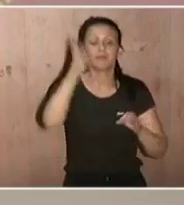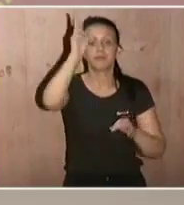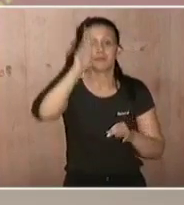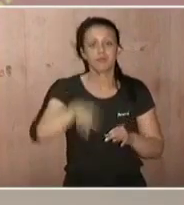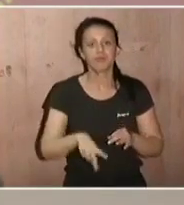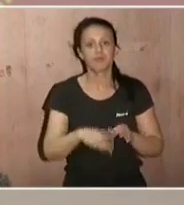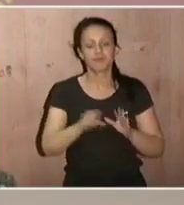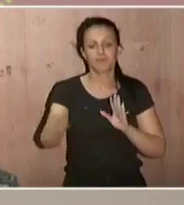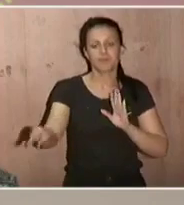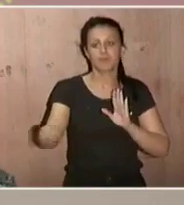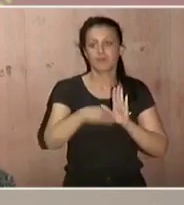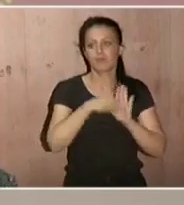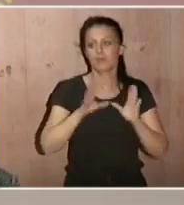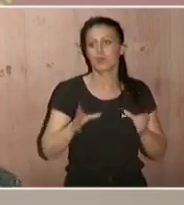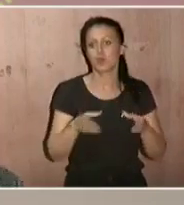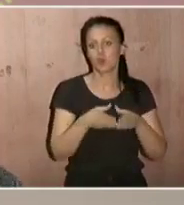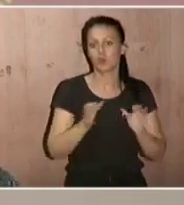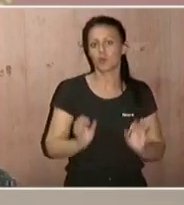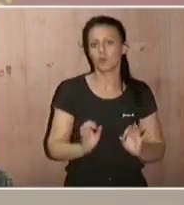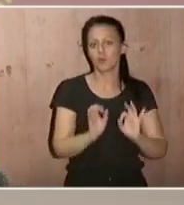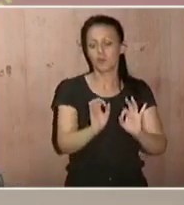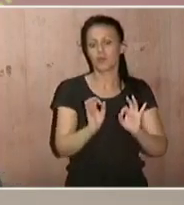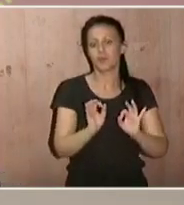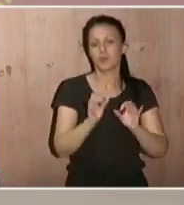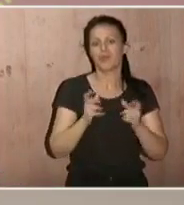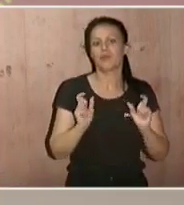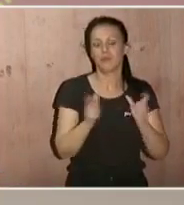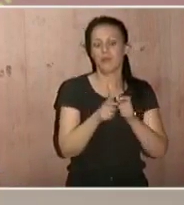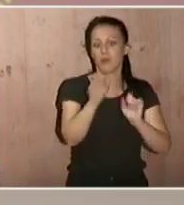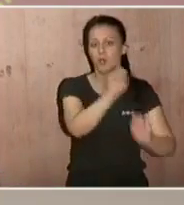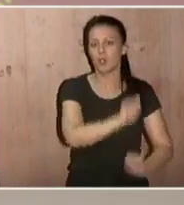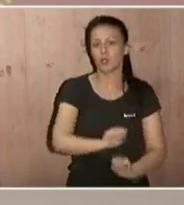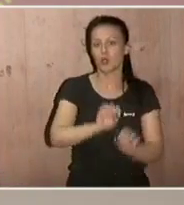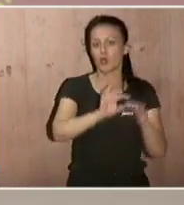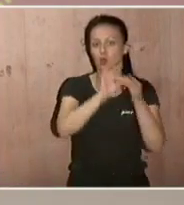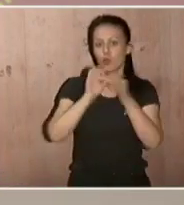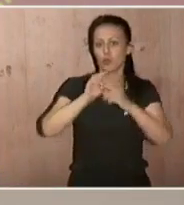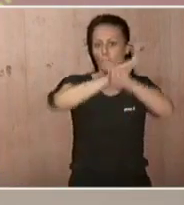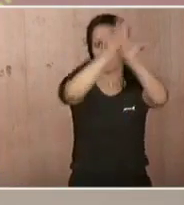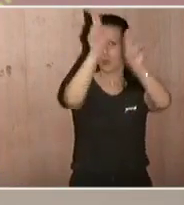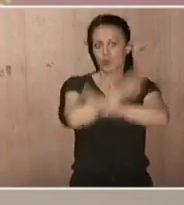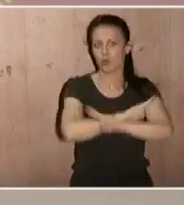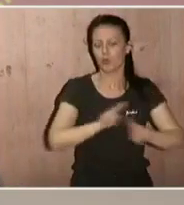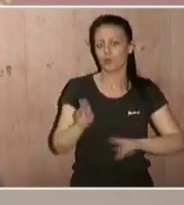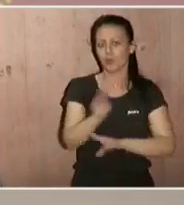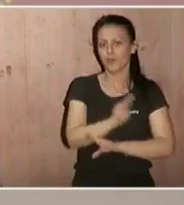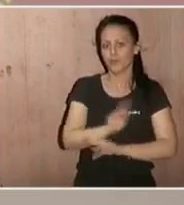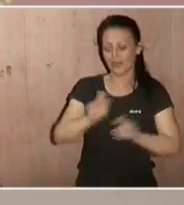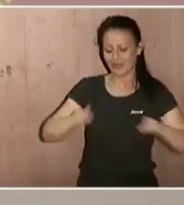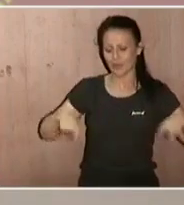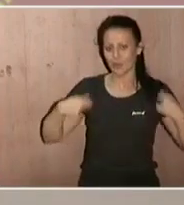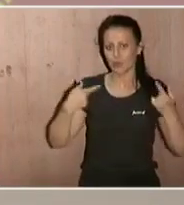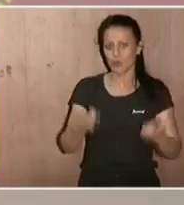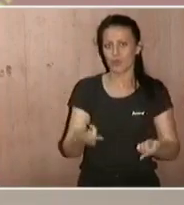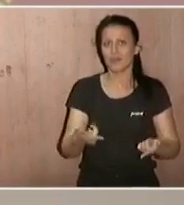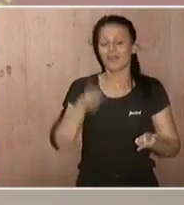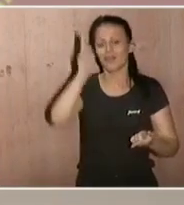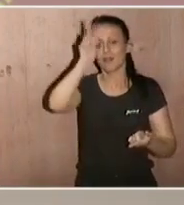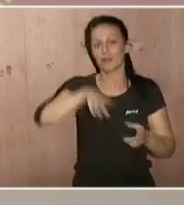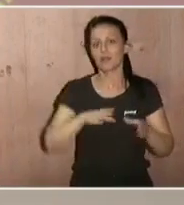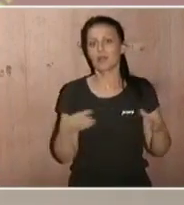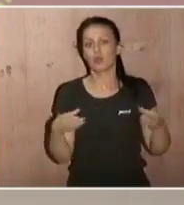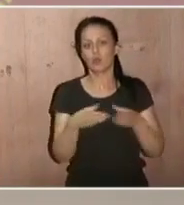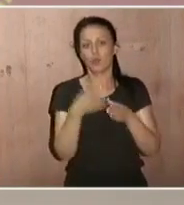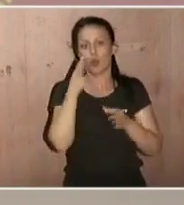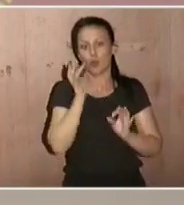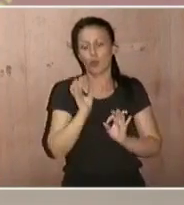integración en el Grupo de Especialistas de Áreas Protegidas de la Unión Internacional para la Conservación de la Naturaleza y del Grupo de